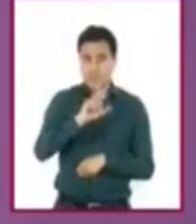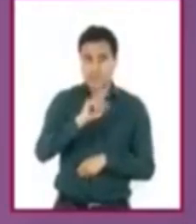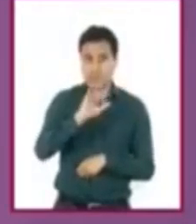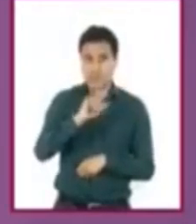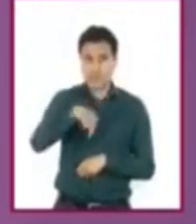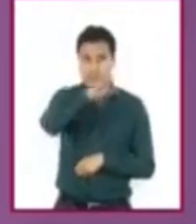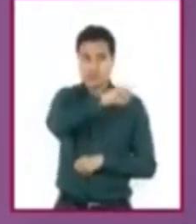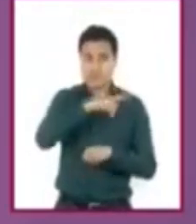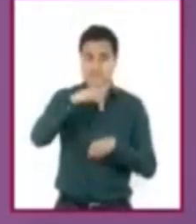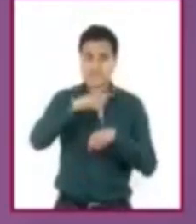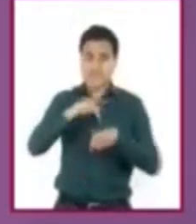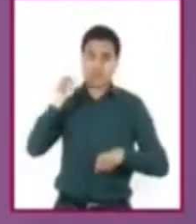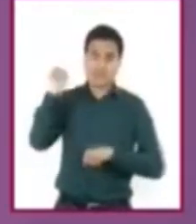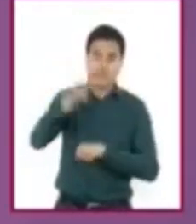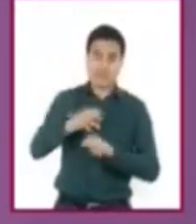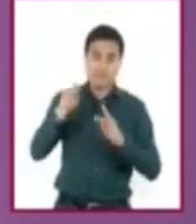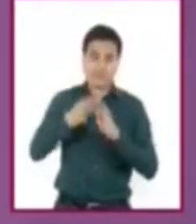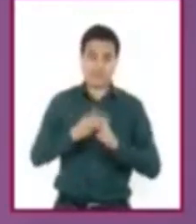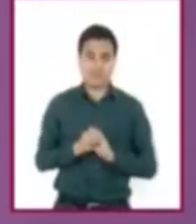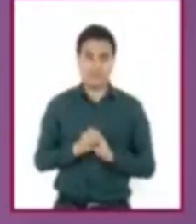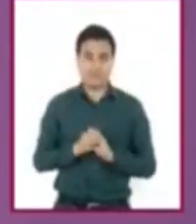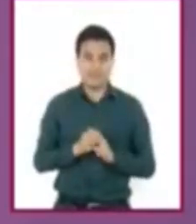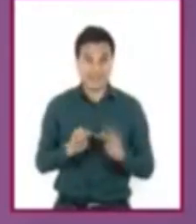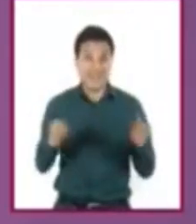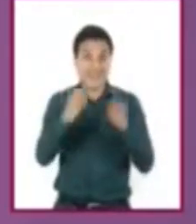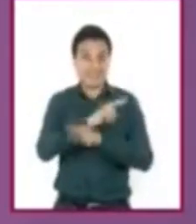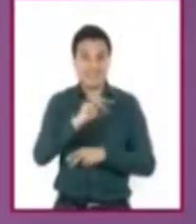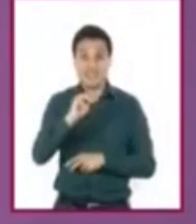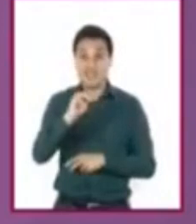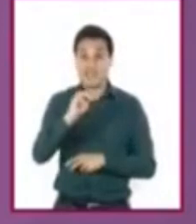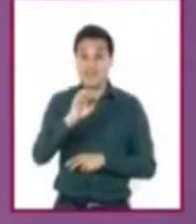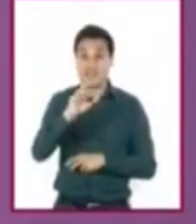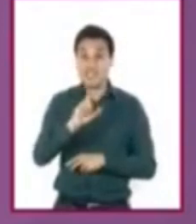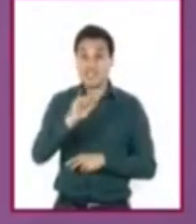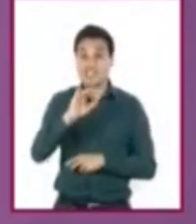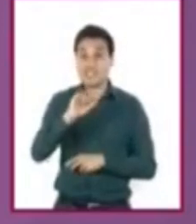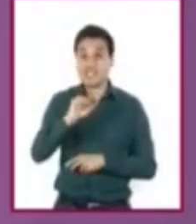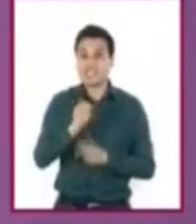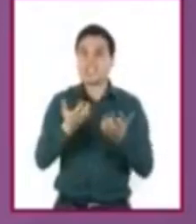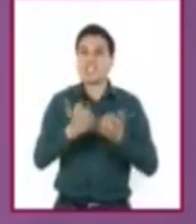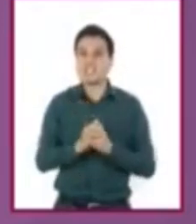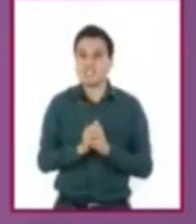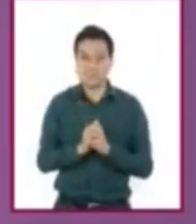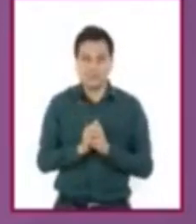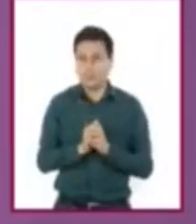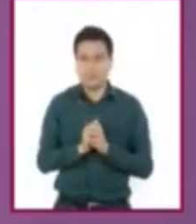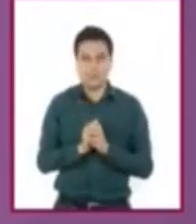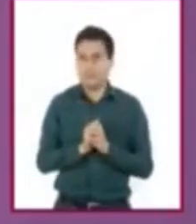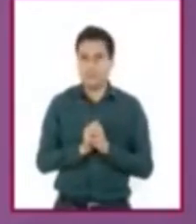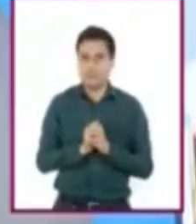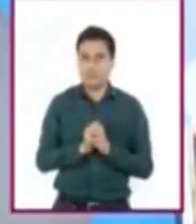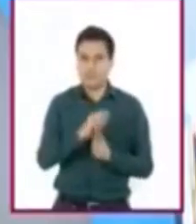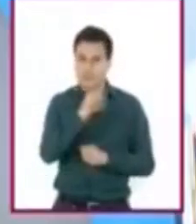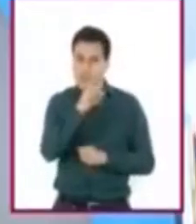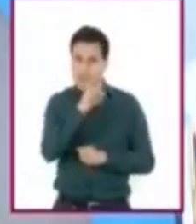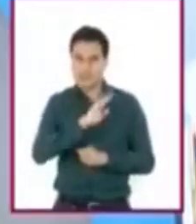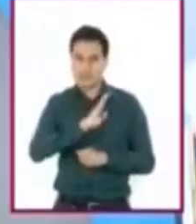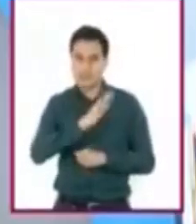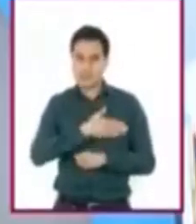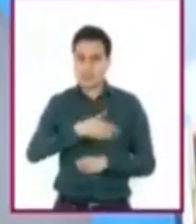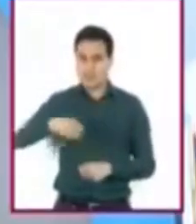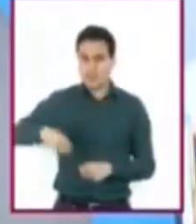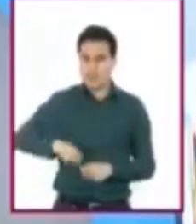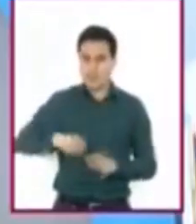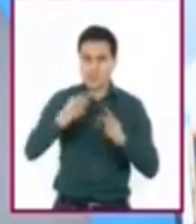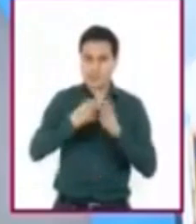mataron. En cambio, a los mexicas les convenía culpar a los españoles de la muerte de su Tlatoani. Estas